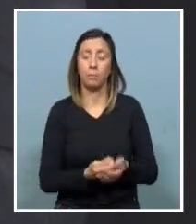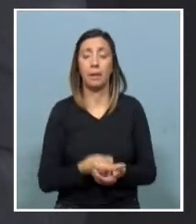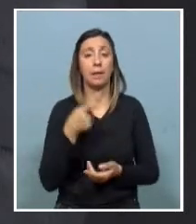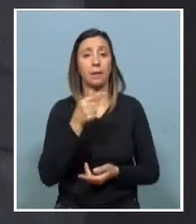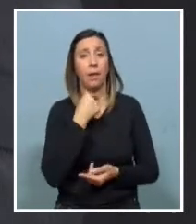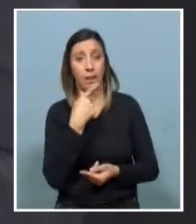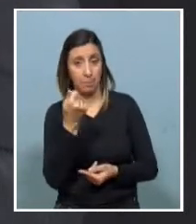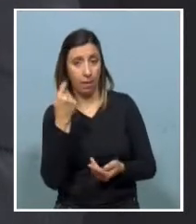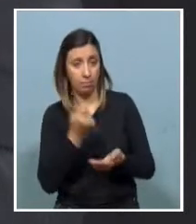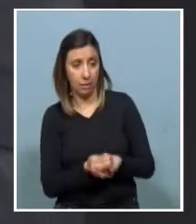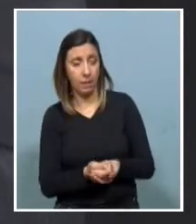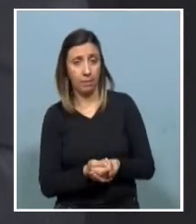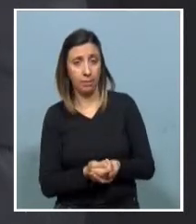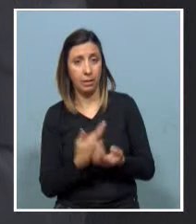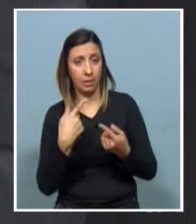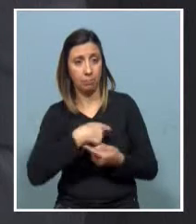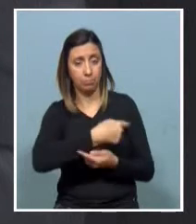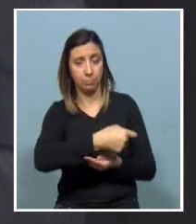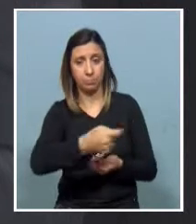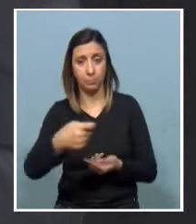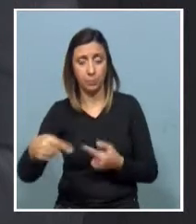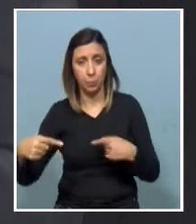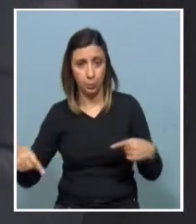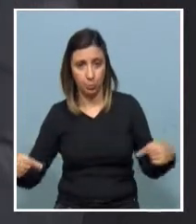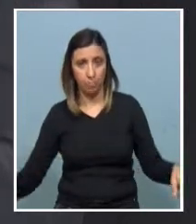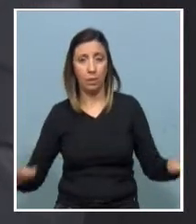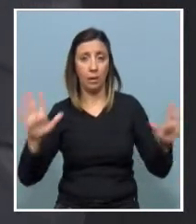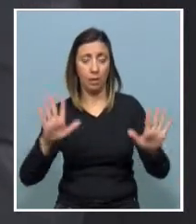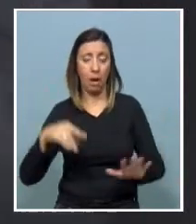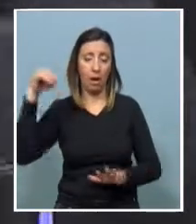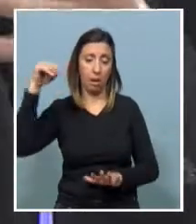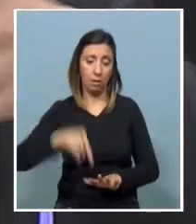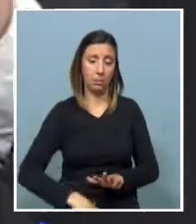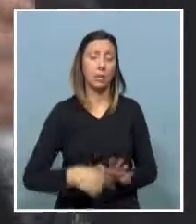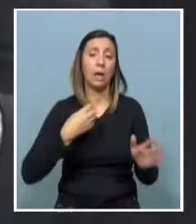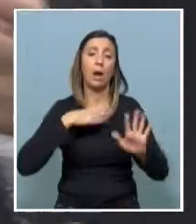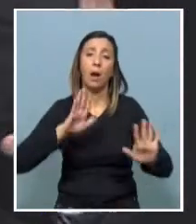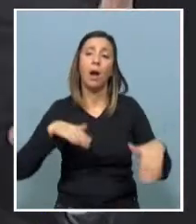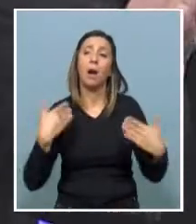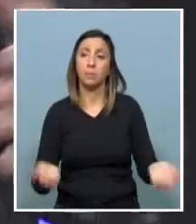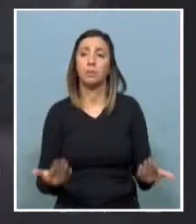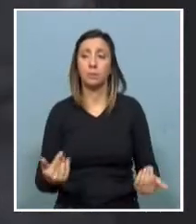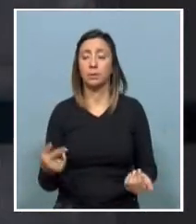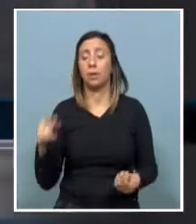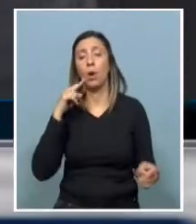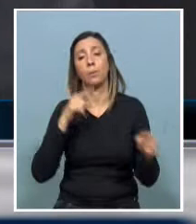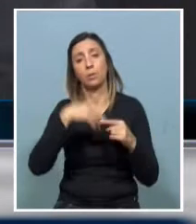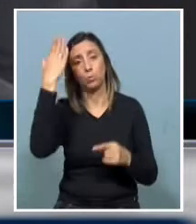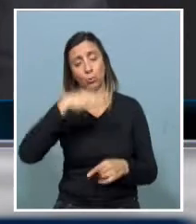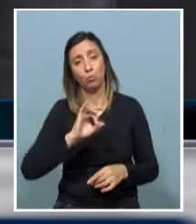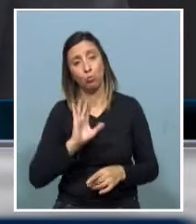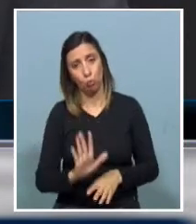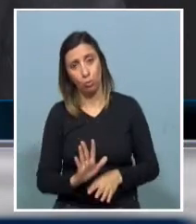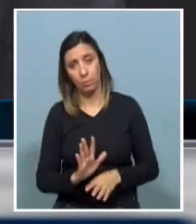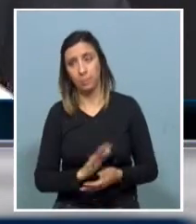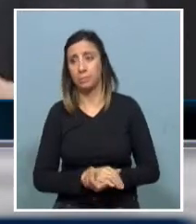es dinero, recursos, distribución de recursos que va a quedar en la economía local, los chicos lo van a producir. Entonces, bueno, ese es el objetivo final, no solo